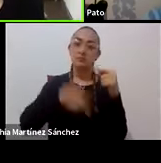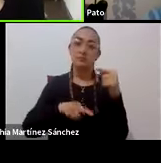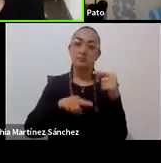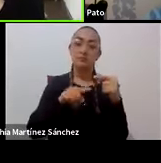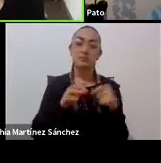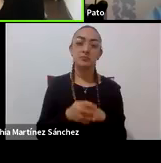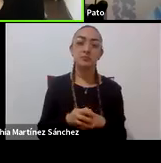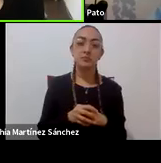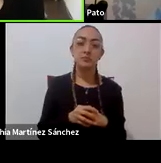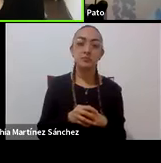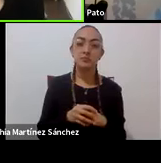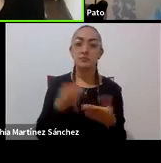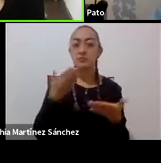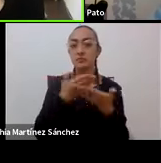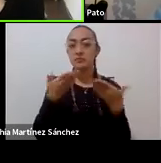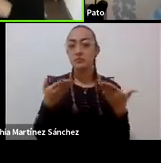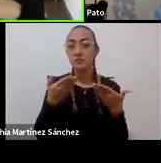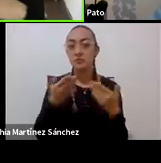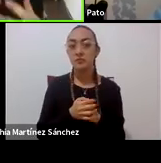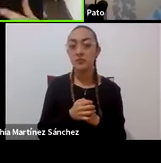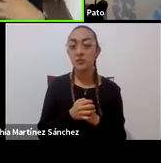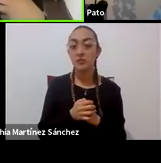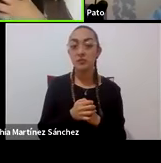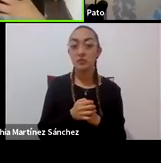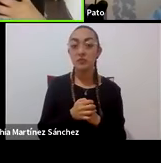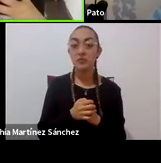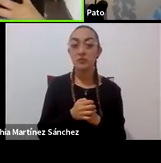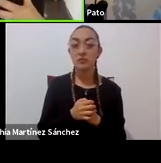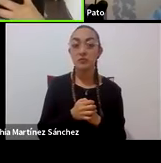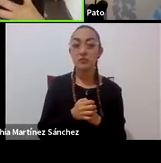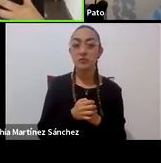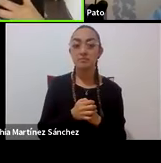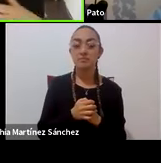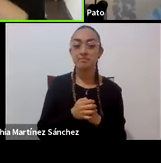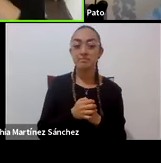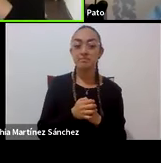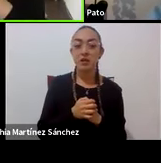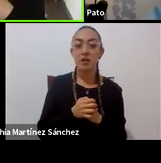Actualmente estamos en un cambio de paradigma